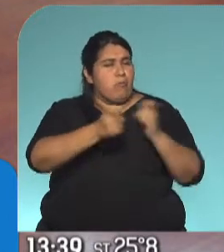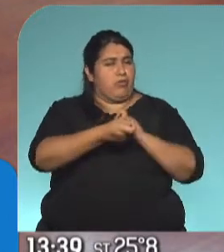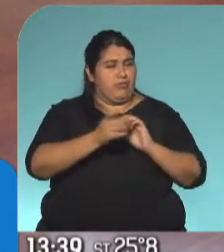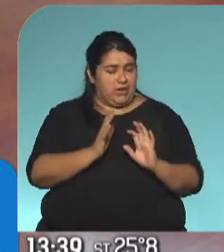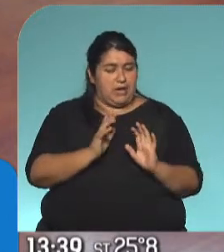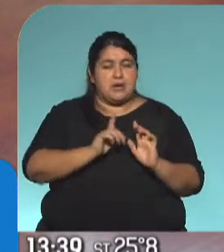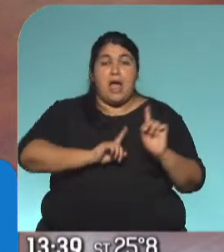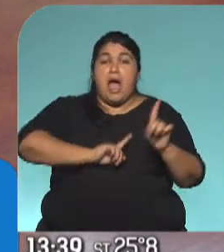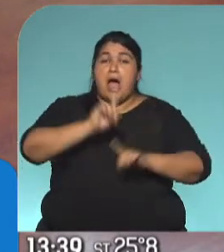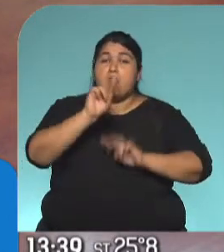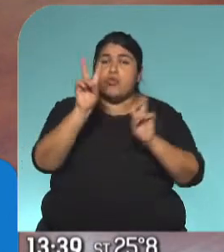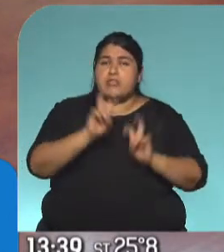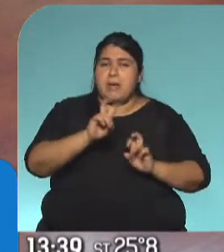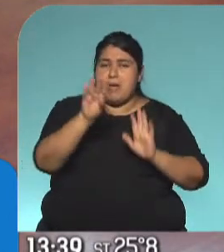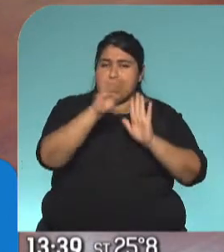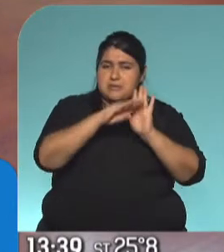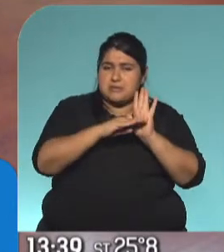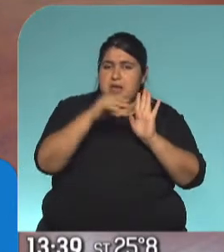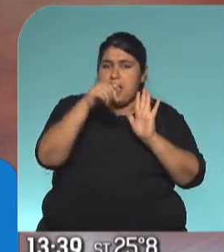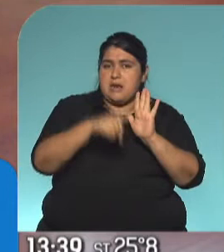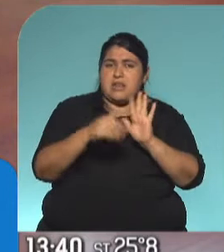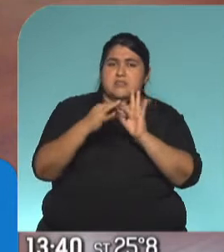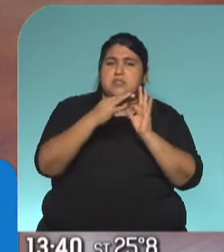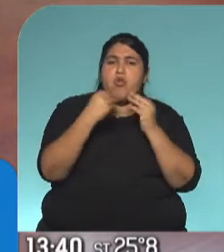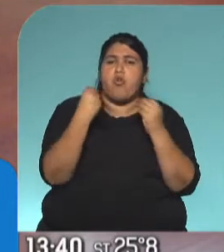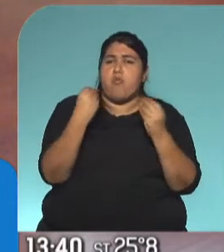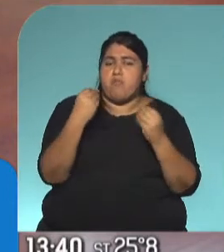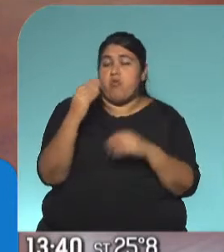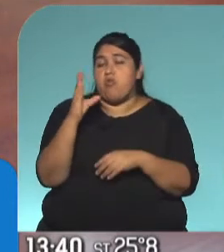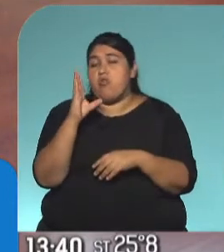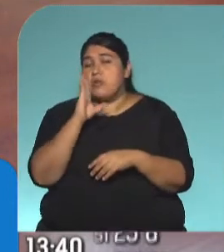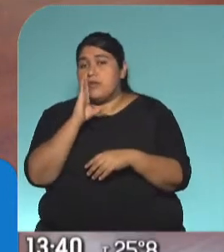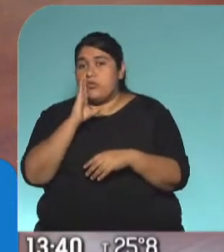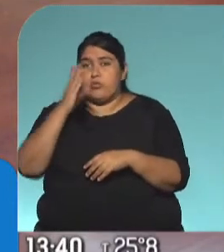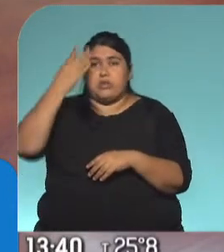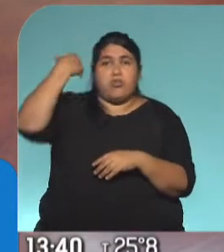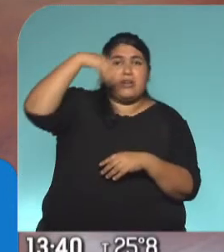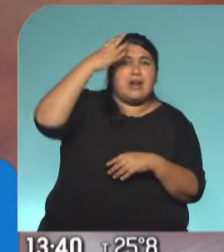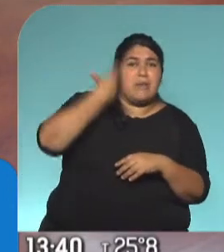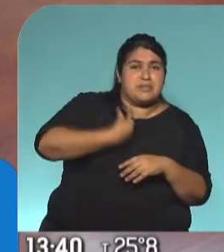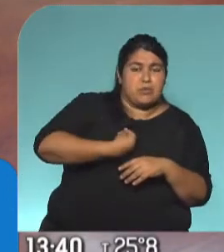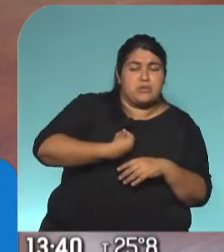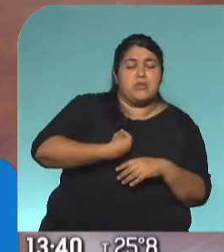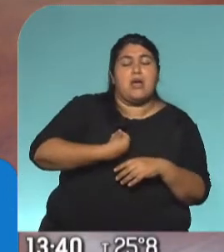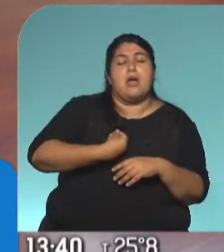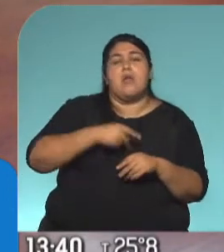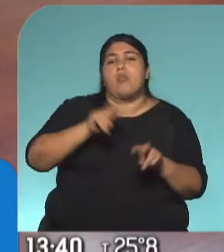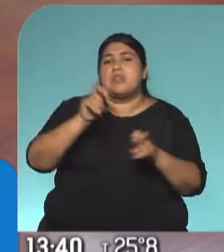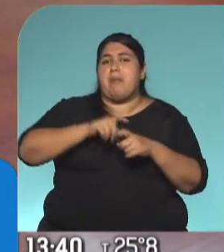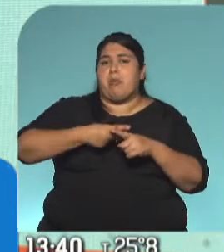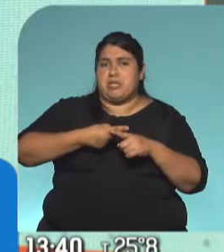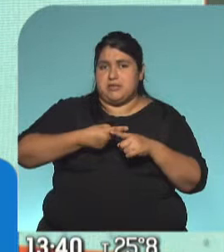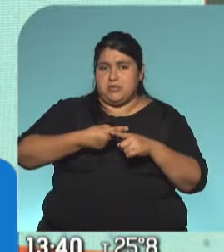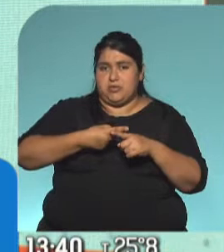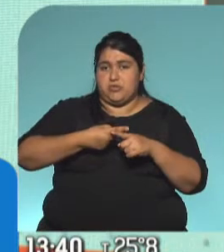de los puntos centrales en este vínculo bilateral entre Estados Unidos y Arabia Saudita en términos políticos y, por